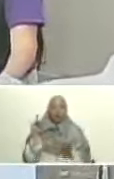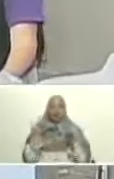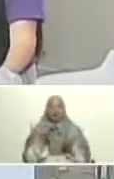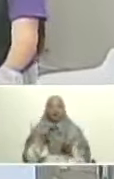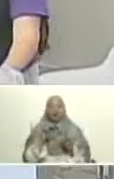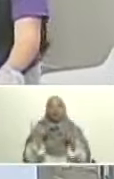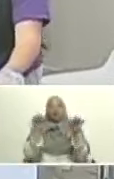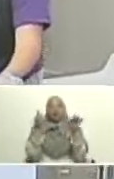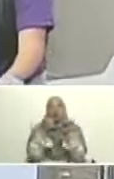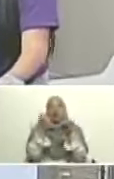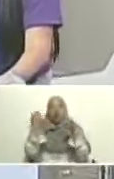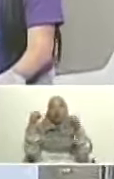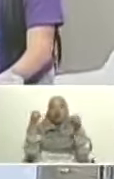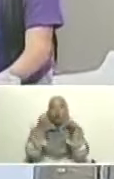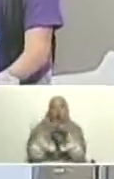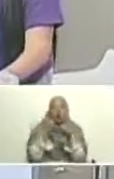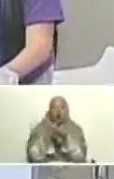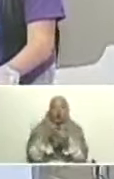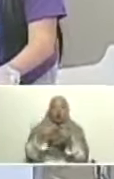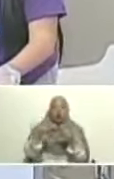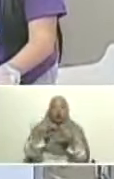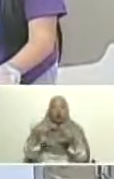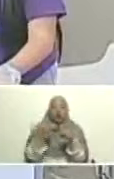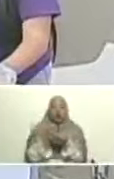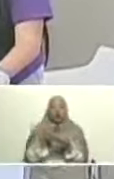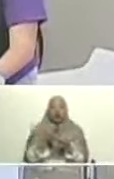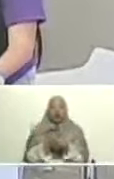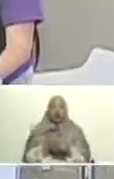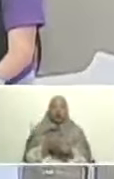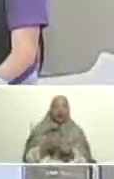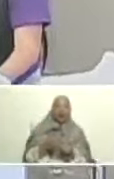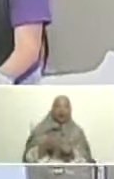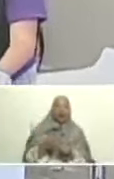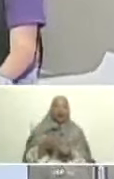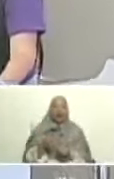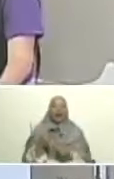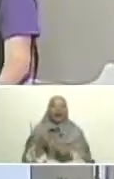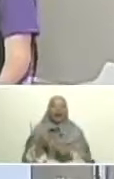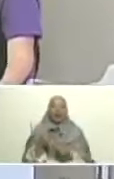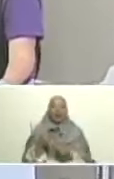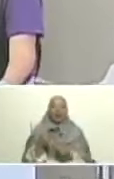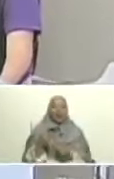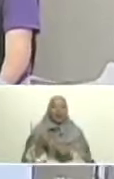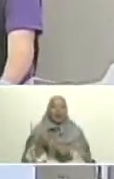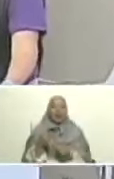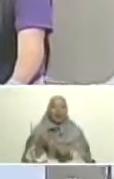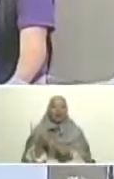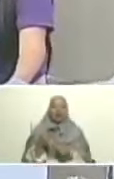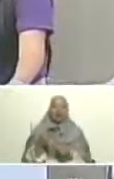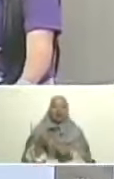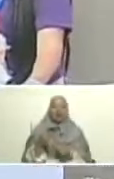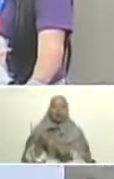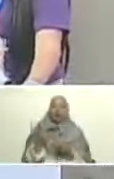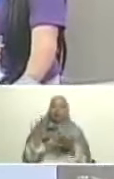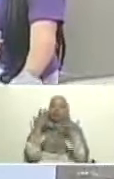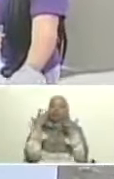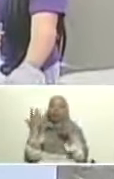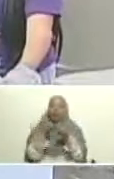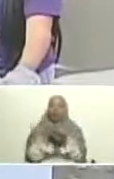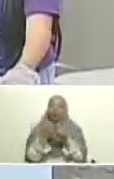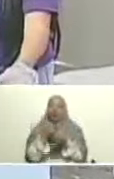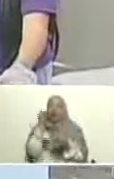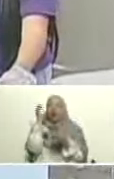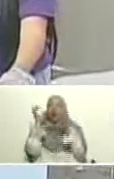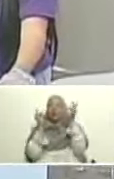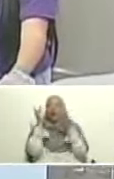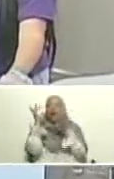Así fue. El país despertó en la pandemia. Exactamente. Y empezamos pasito a pasito. Poco a poco. Poco a poco. Avanzando, cada quien inventando una